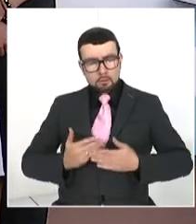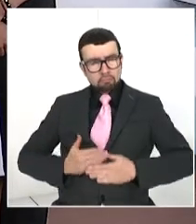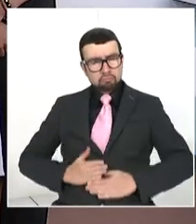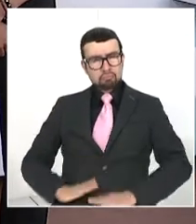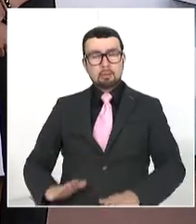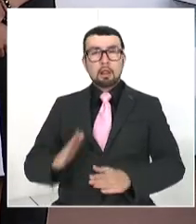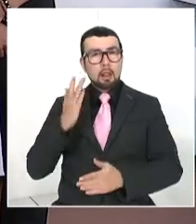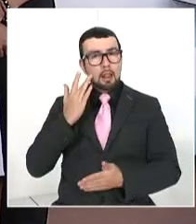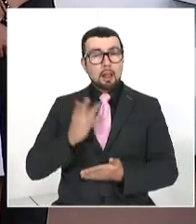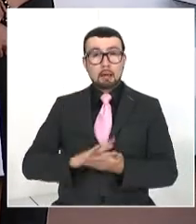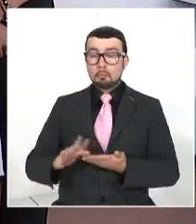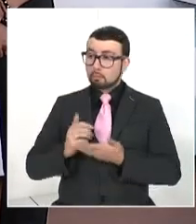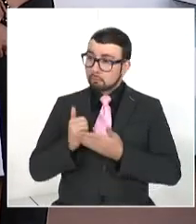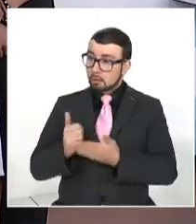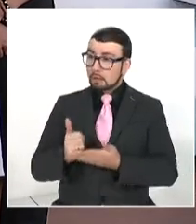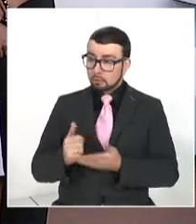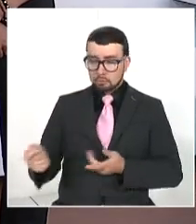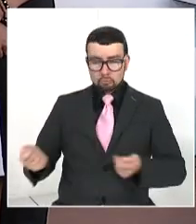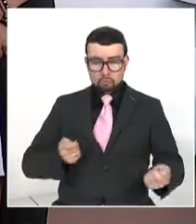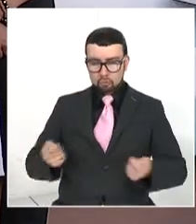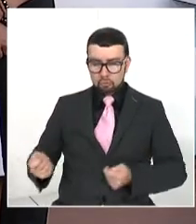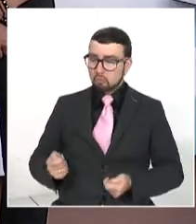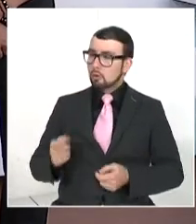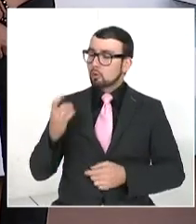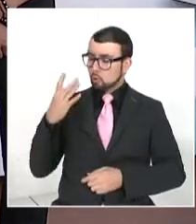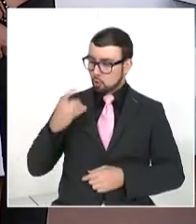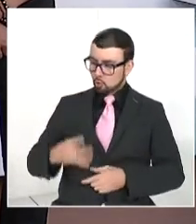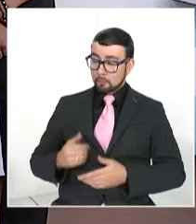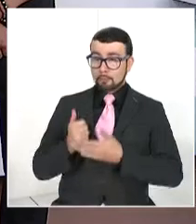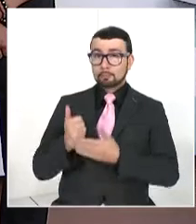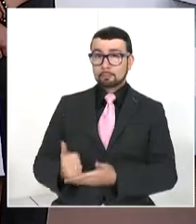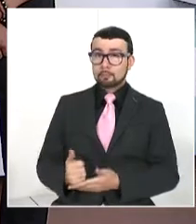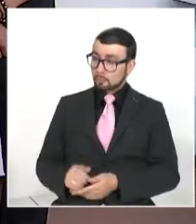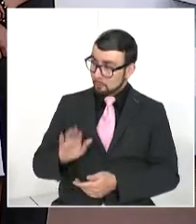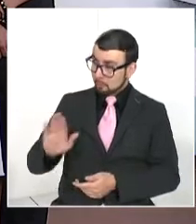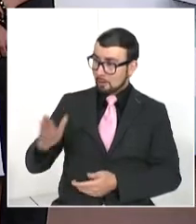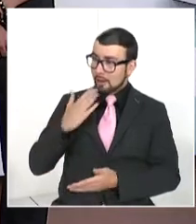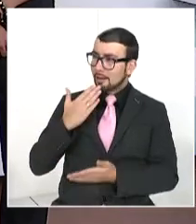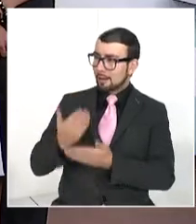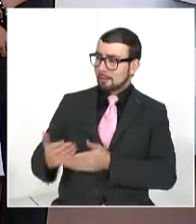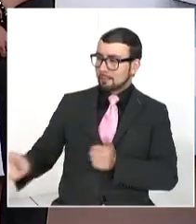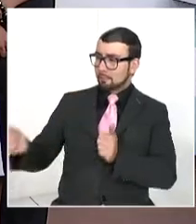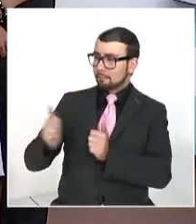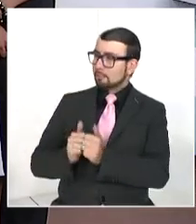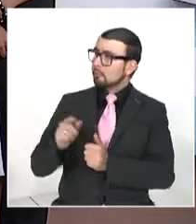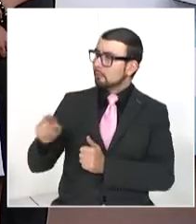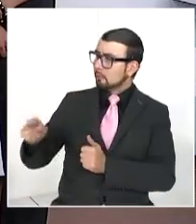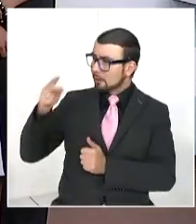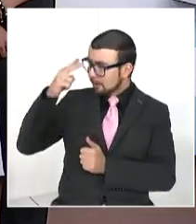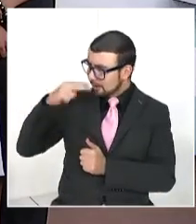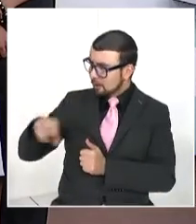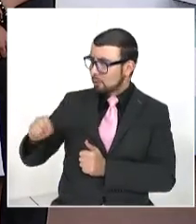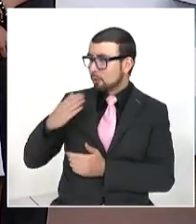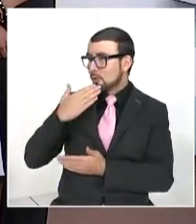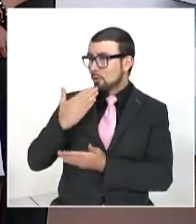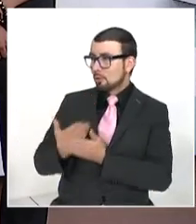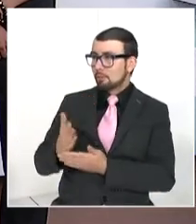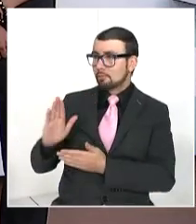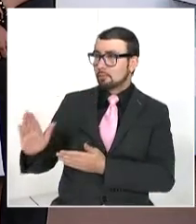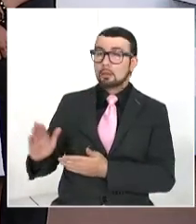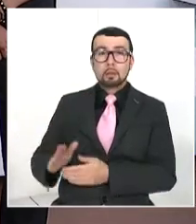para el manejo del dolor. Doctor Andrés Felipe, muchas gracias por estar con nosotros, hijo. Muchas gracias, y a todos